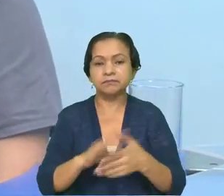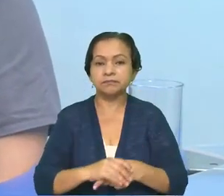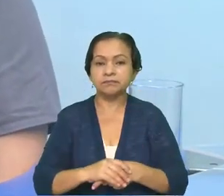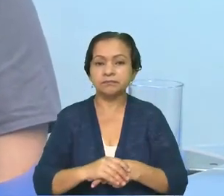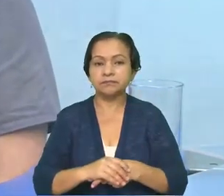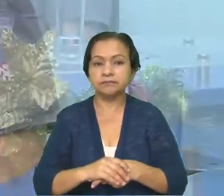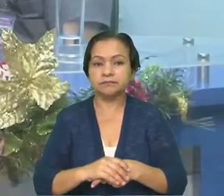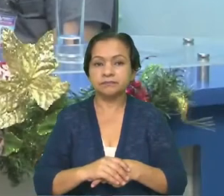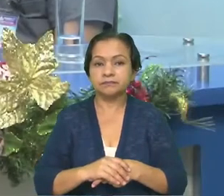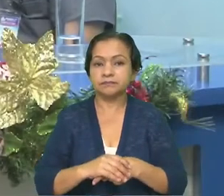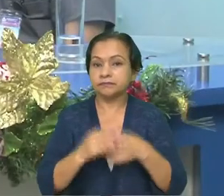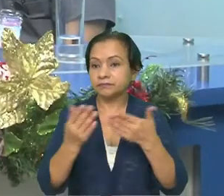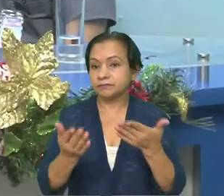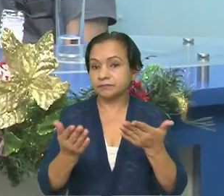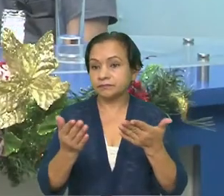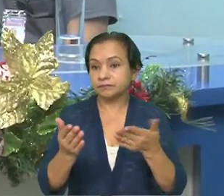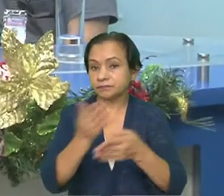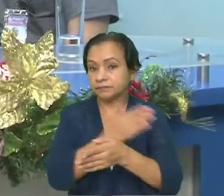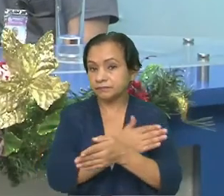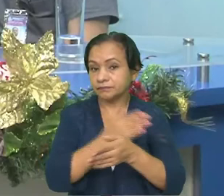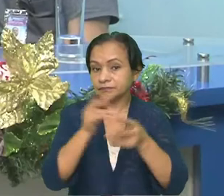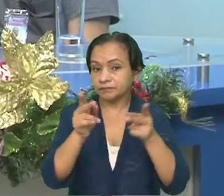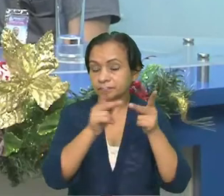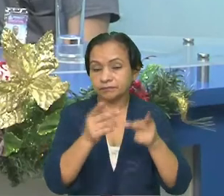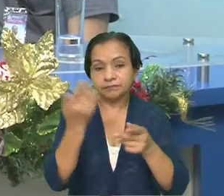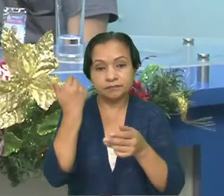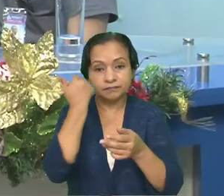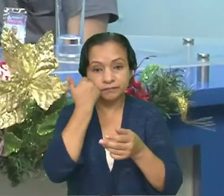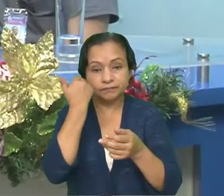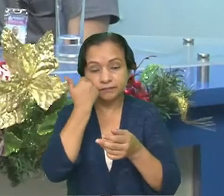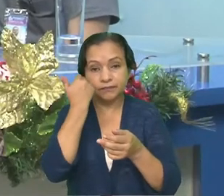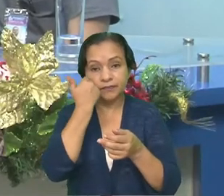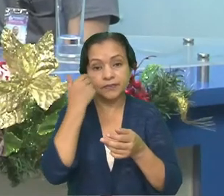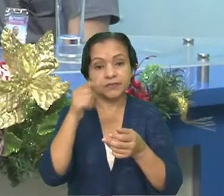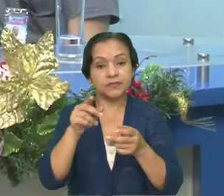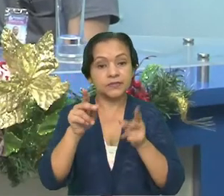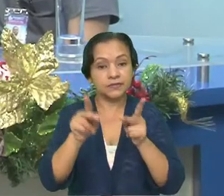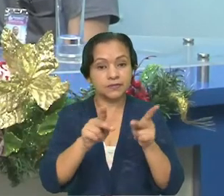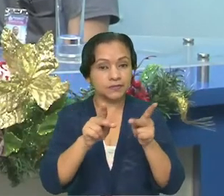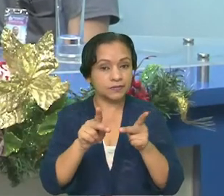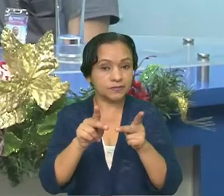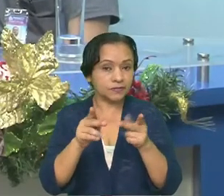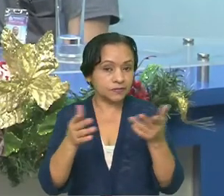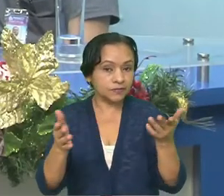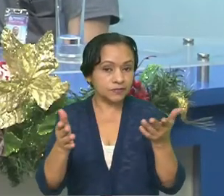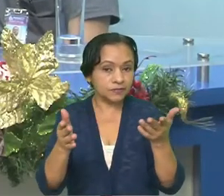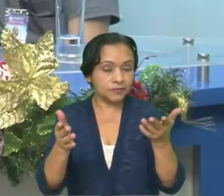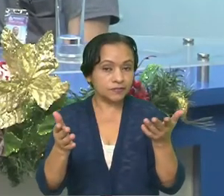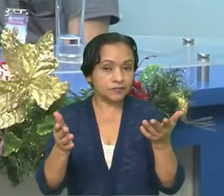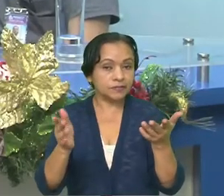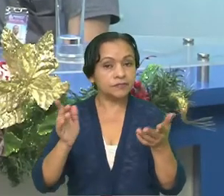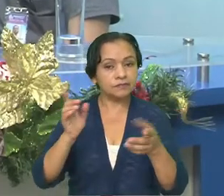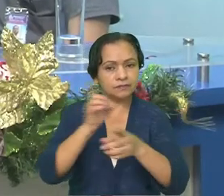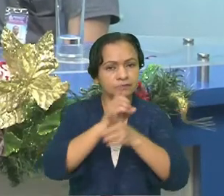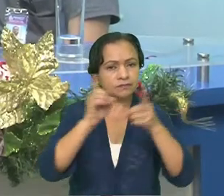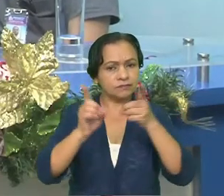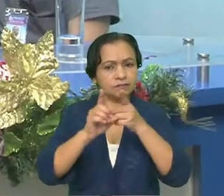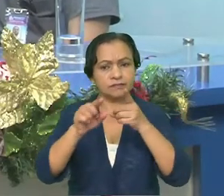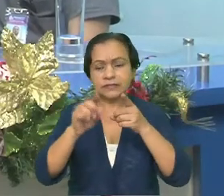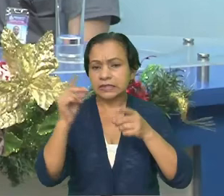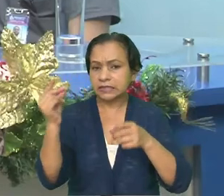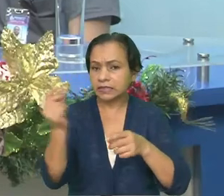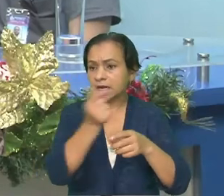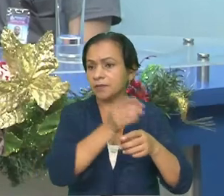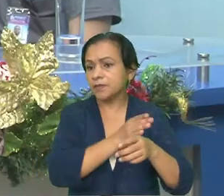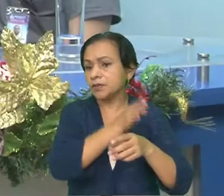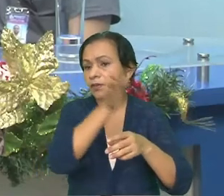Precisamente ante un episodio que pueda presentar esta persona, obviamente la persona tiene que ir